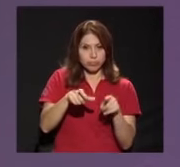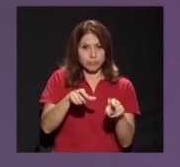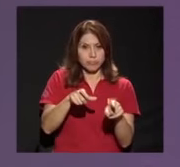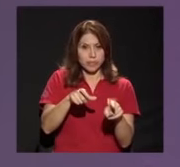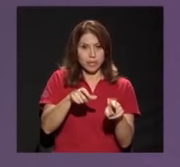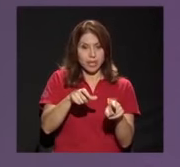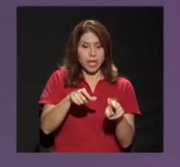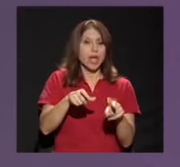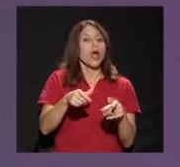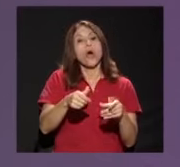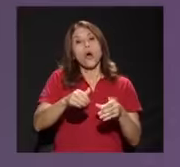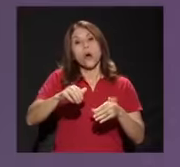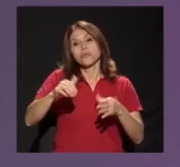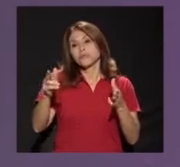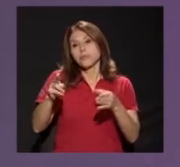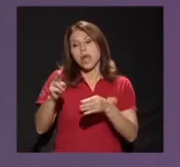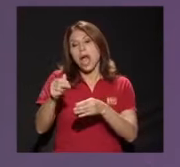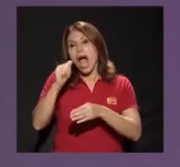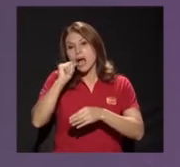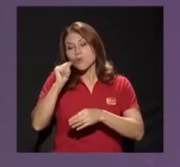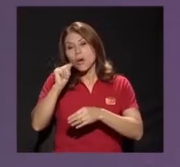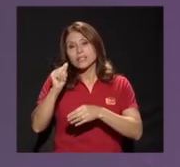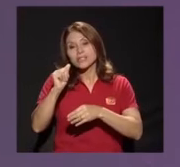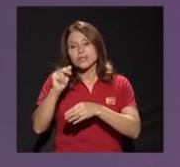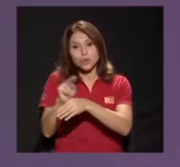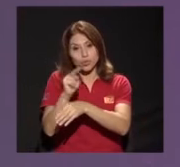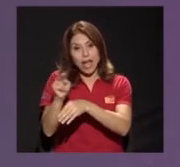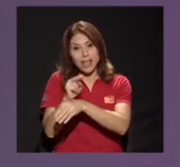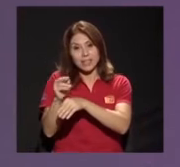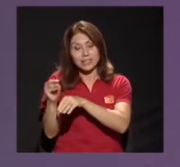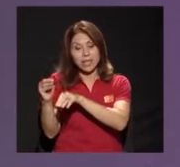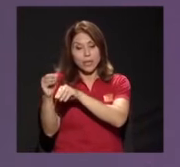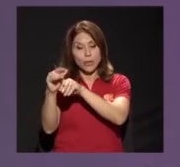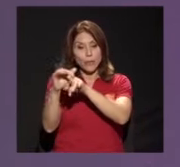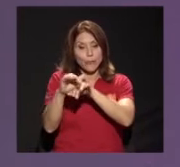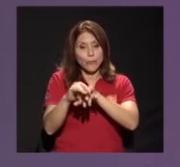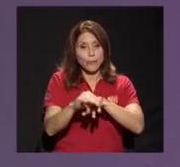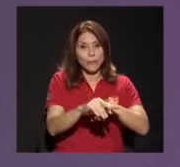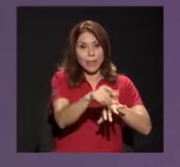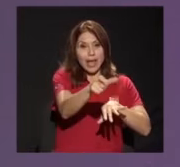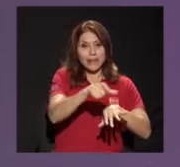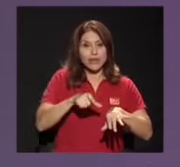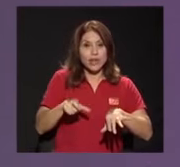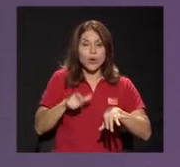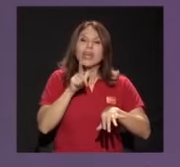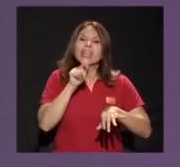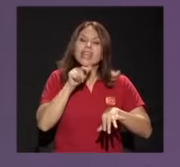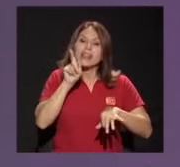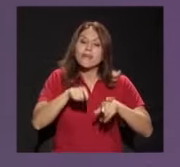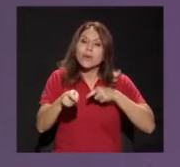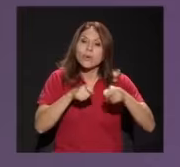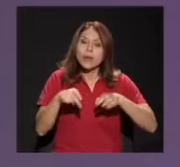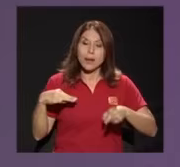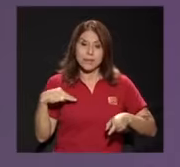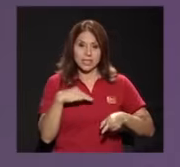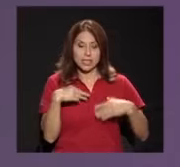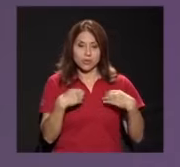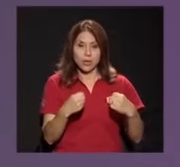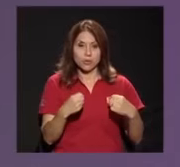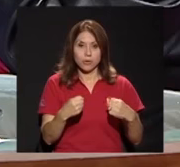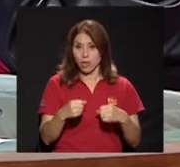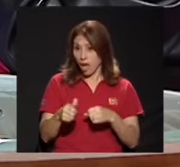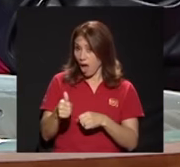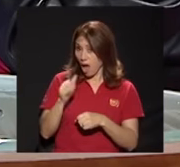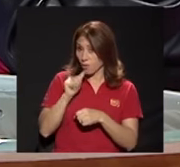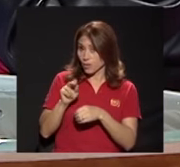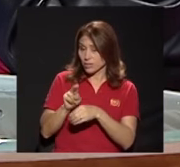al río, ¿verdad? Las aguas usadas que se vierten al río le tocan al Ministerio de Salud. Usadas por la gente. Usadas por la gente, uh-huh,